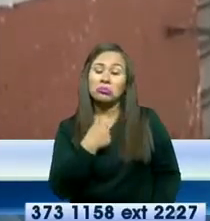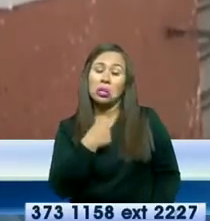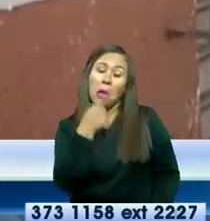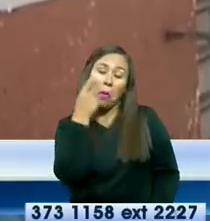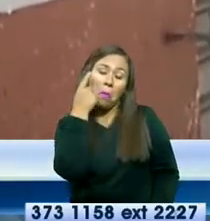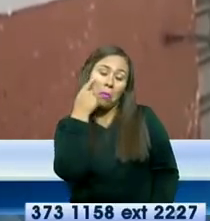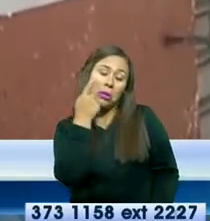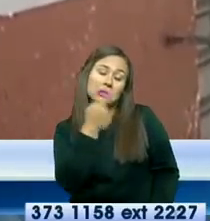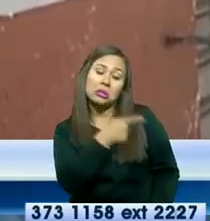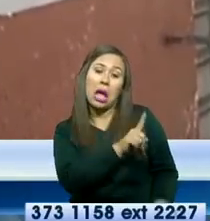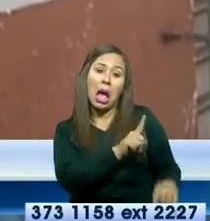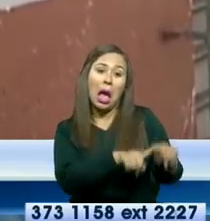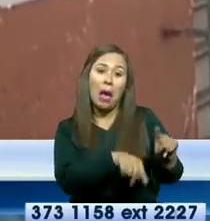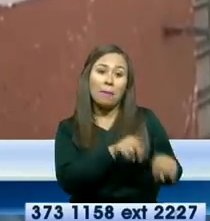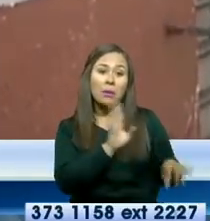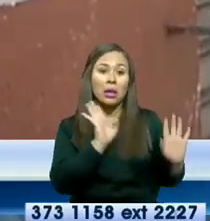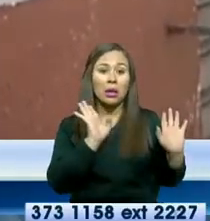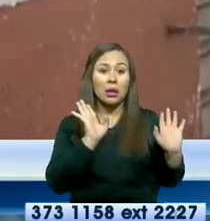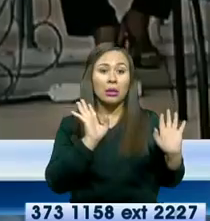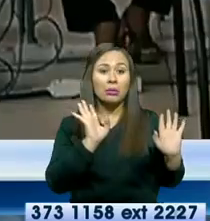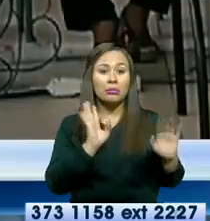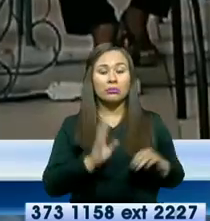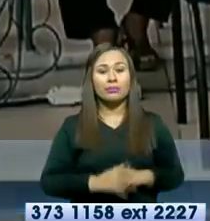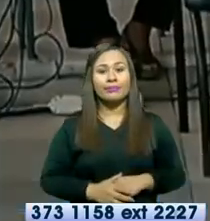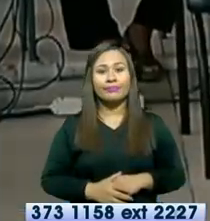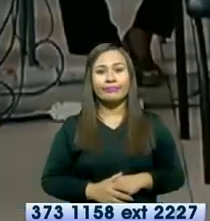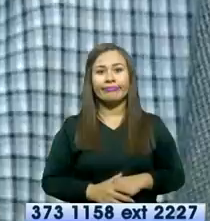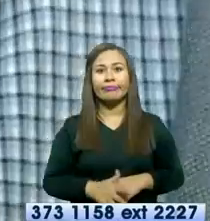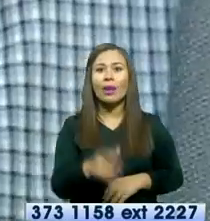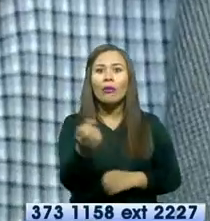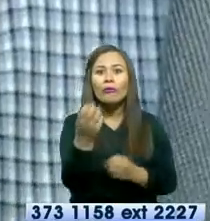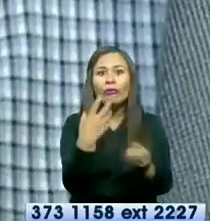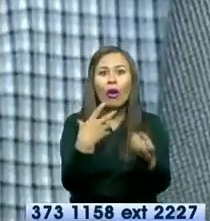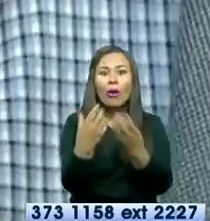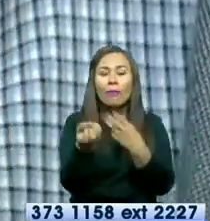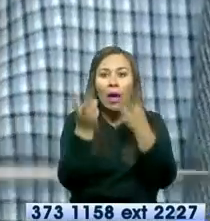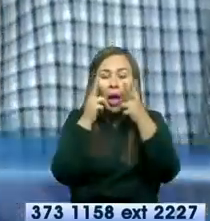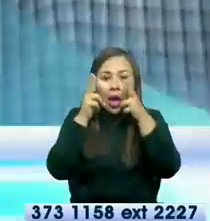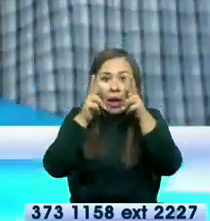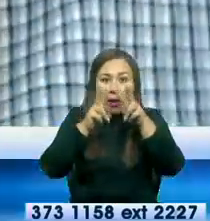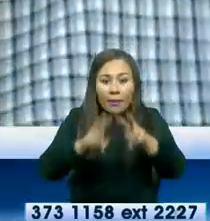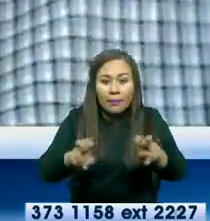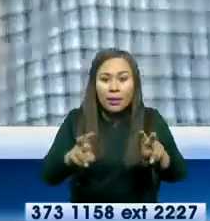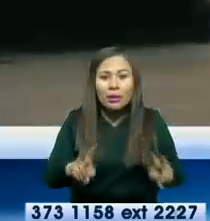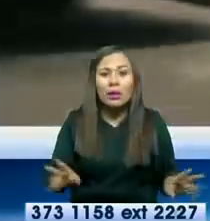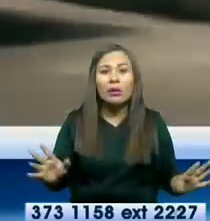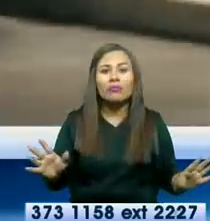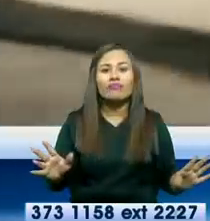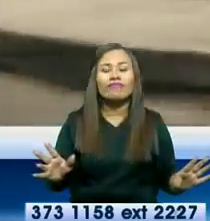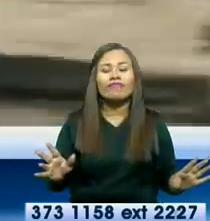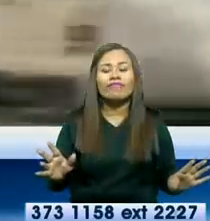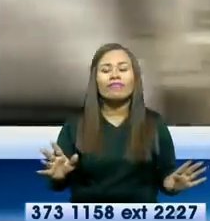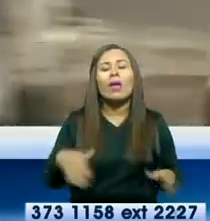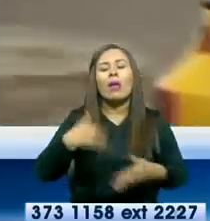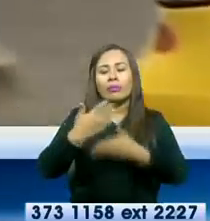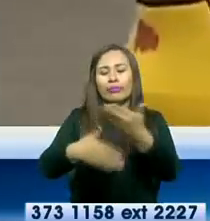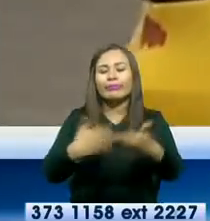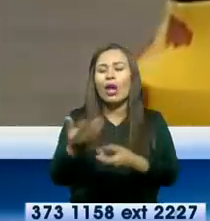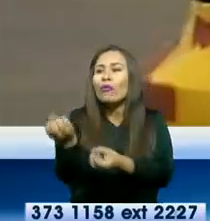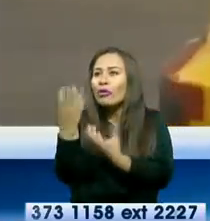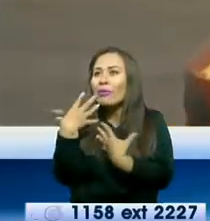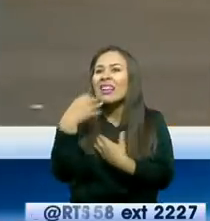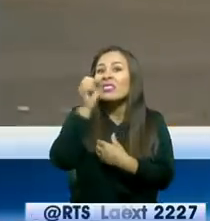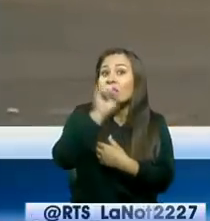que está conocida a los otros manes. En todo caso, las investigaciones por parte de la fiscalía permitirán determinar